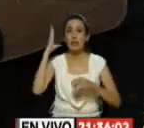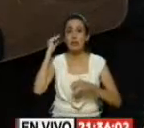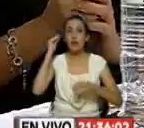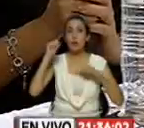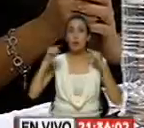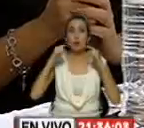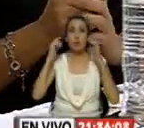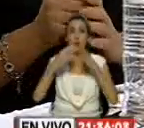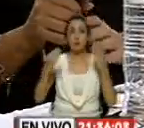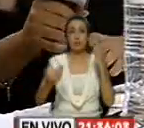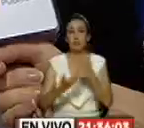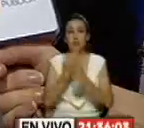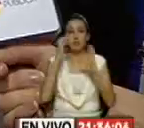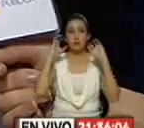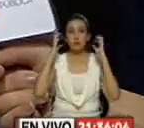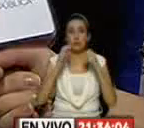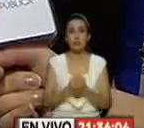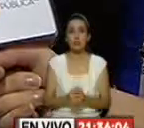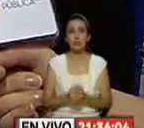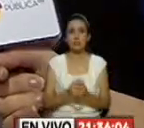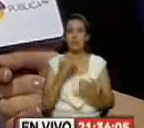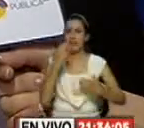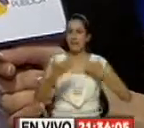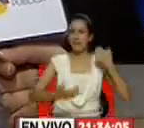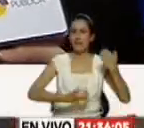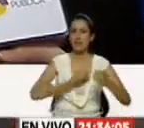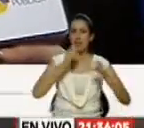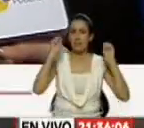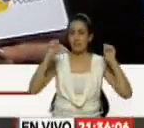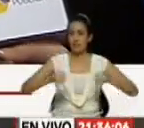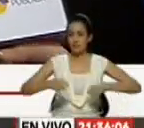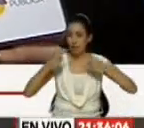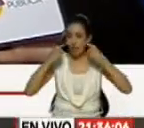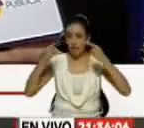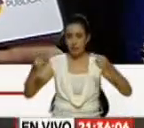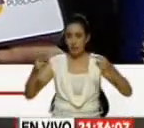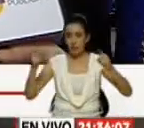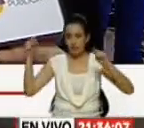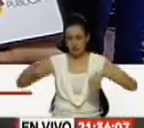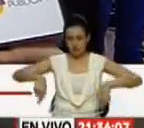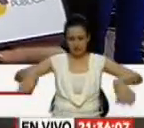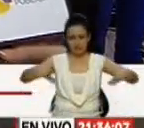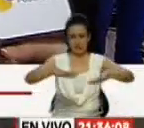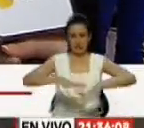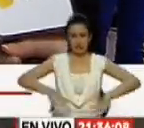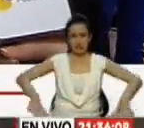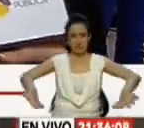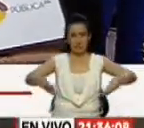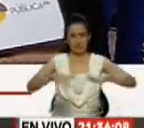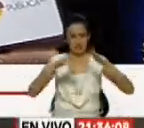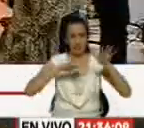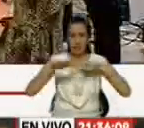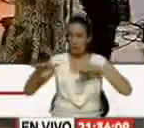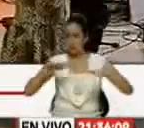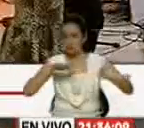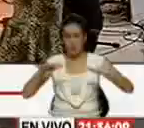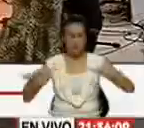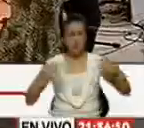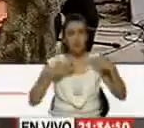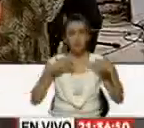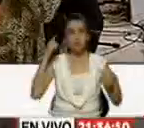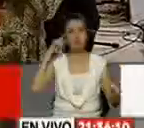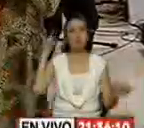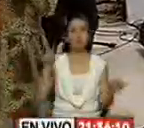en Pública FM. Pero me encanta esta posibilidad, tú dices, de estar así, en esta parte, tan en movimiento, pues me